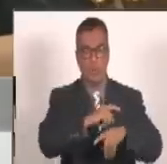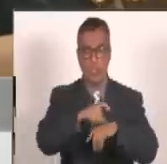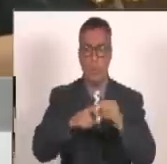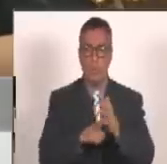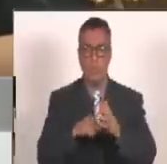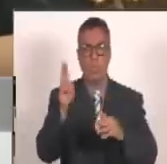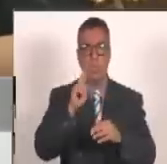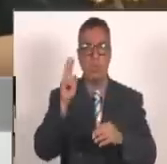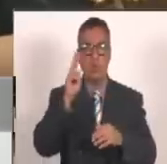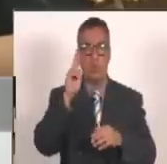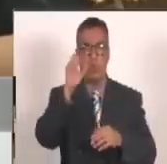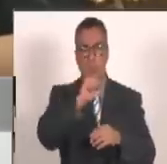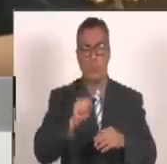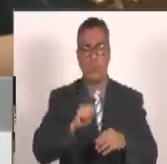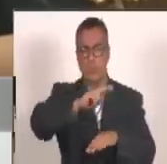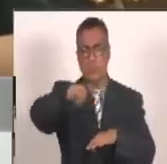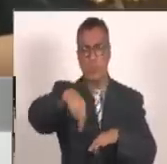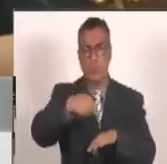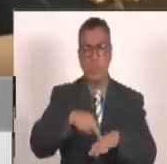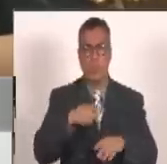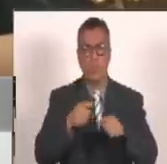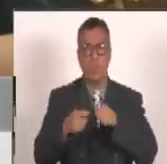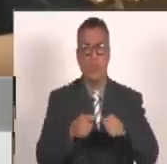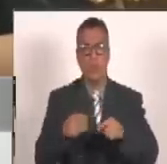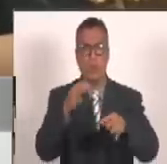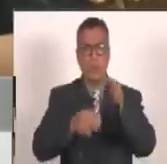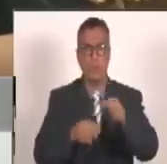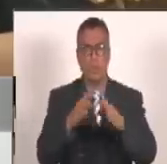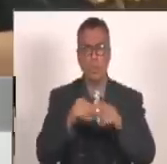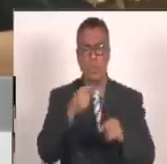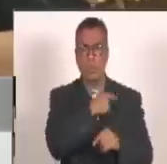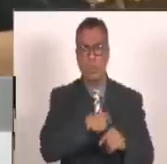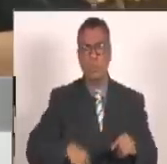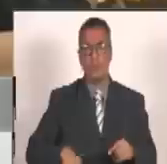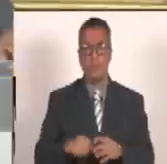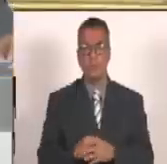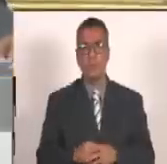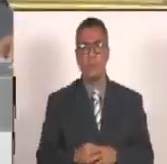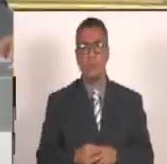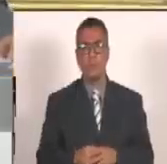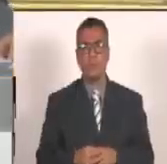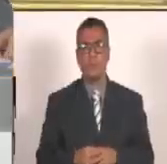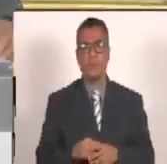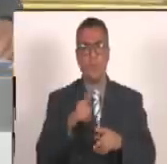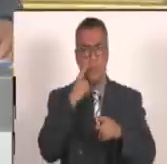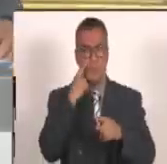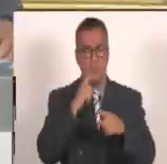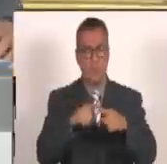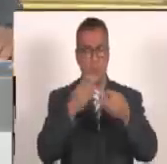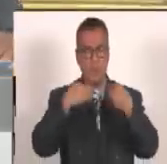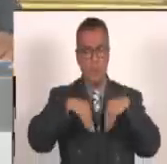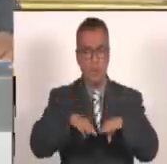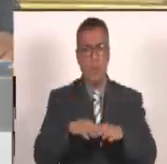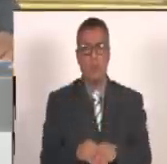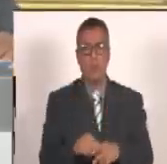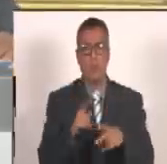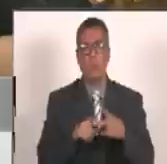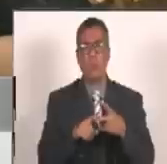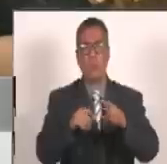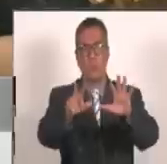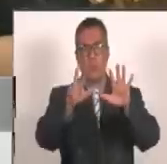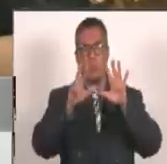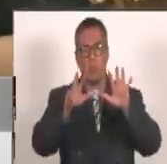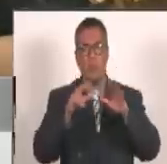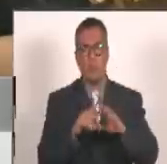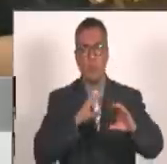República y del Sistema Nacional de Control Fiscal. Es todo, ciudadano presidente. En cuenta, secretaria. Siguiente. Punto número